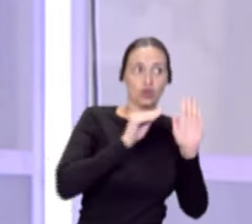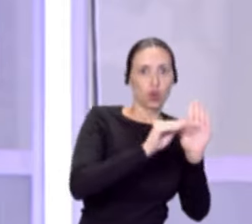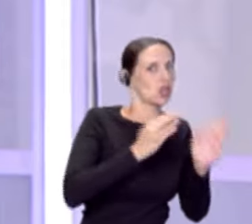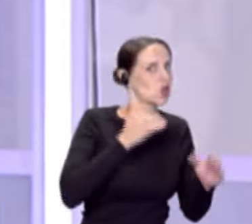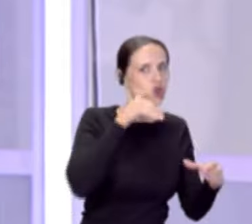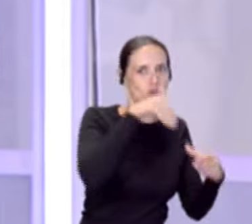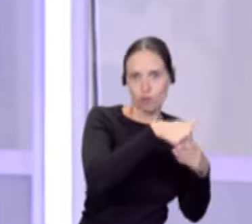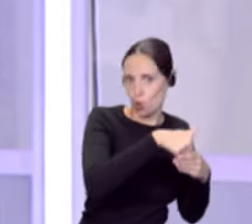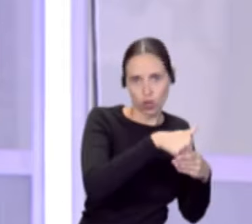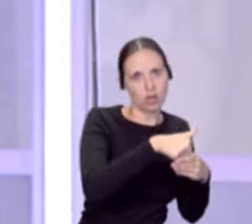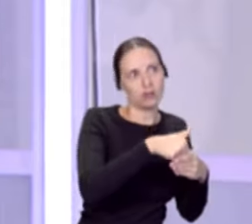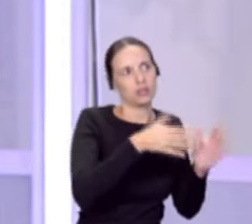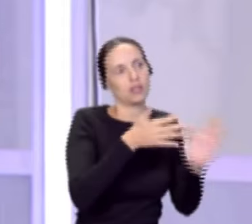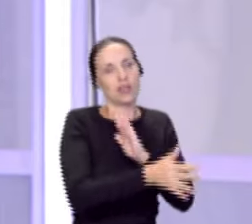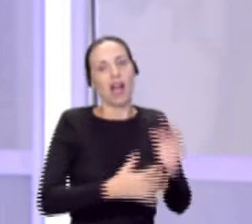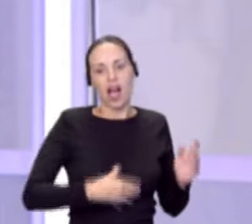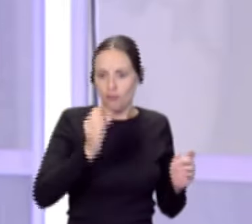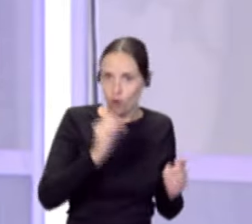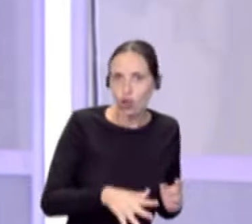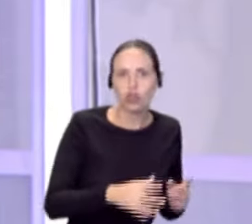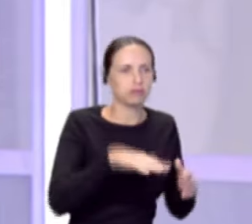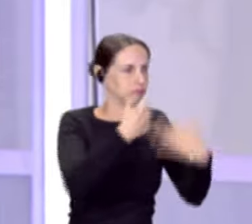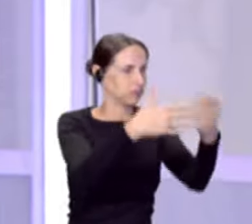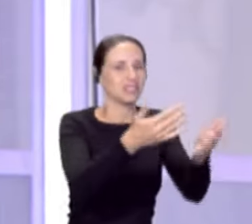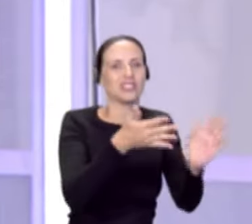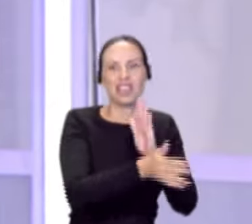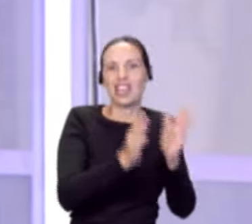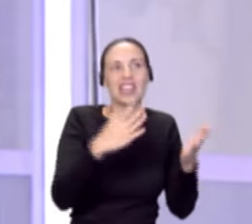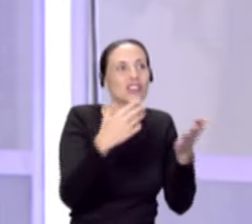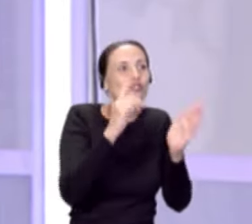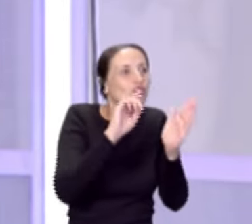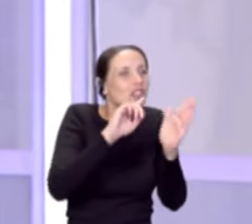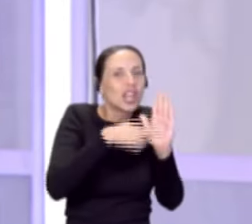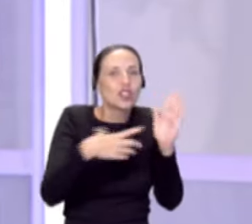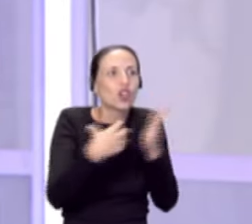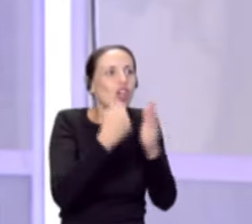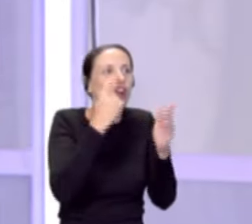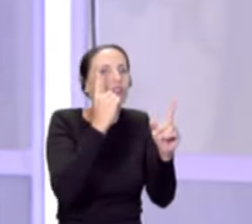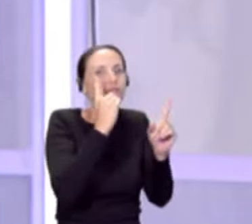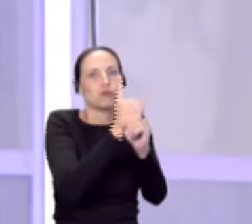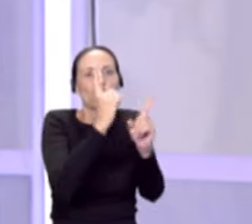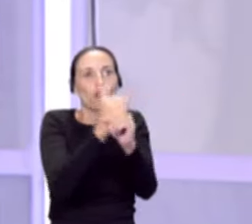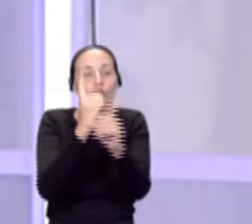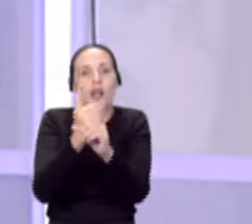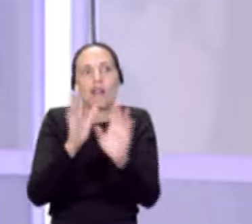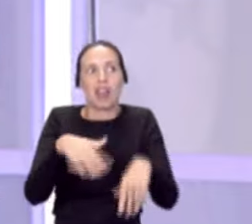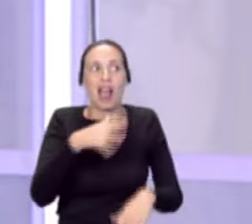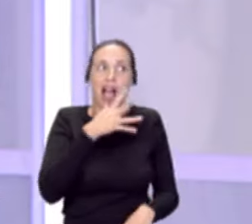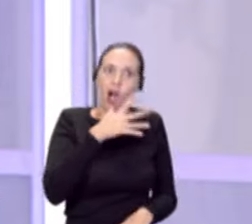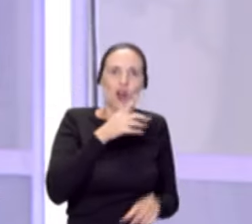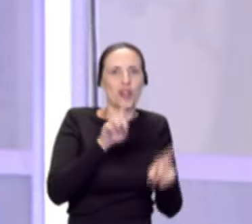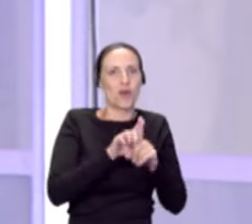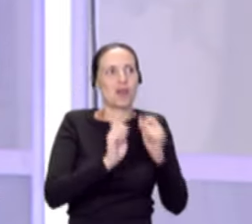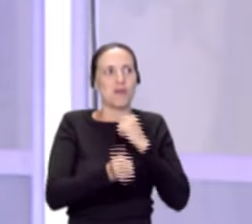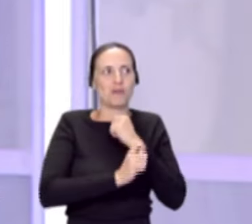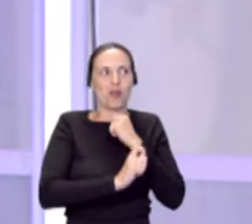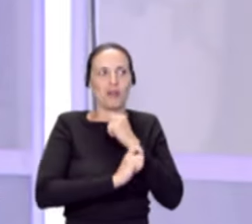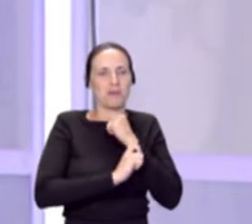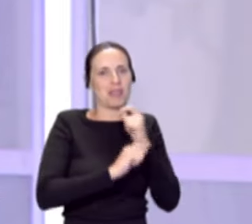son votos. El problema está en otros partidos políticos donde sí que es cierto que tienen la bandera y en este caso pues hay un intento de salvar el